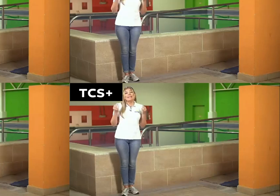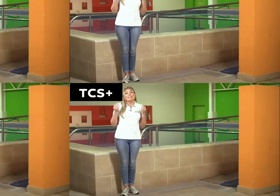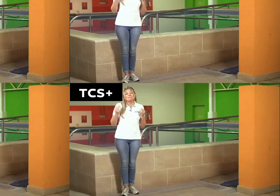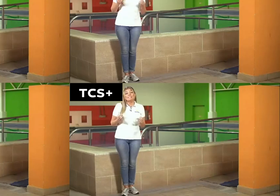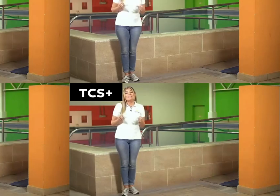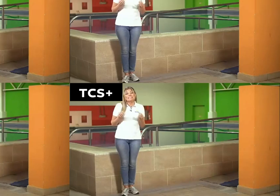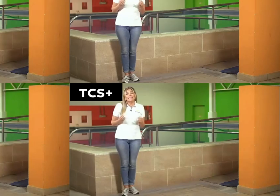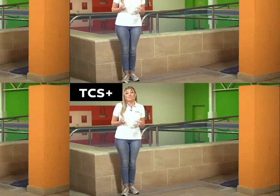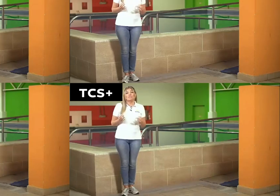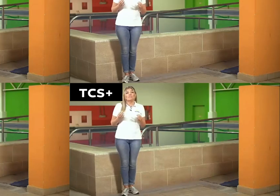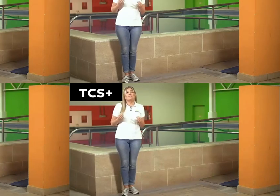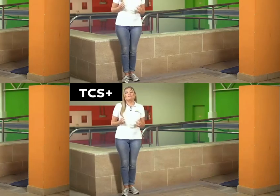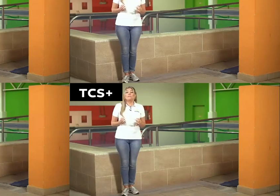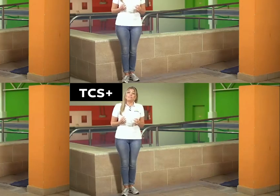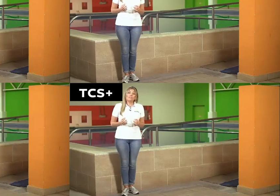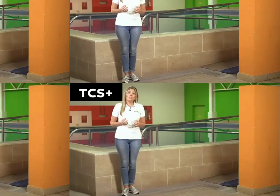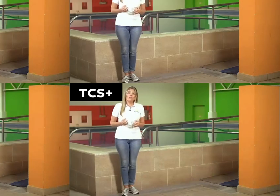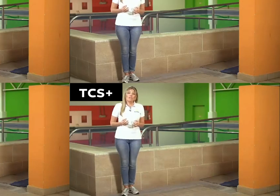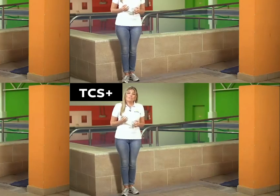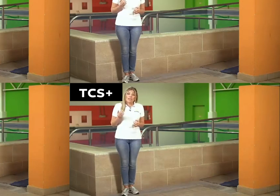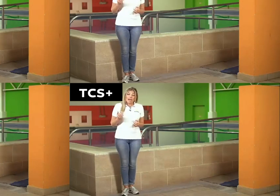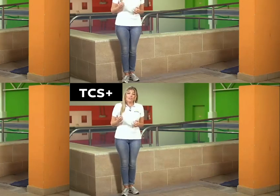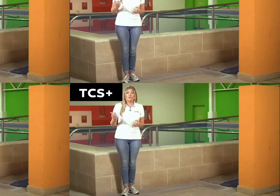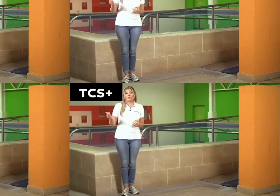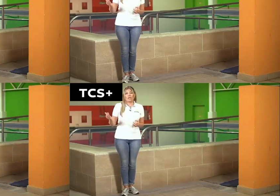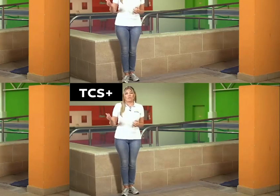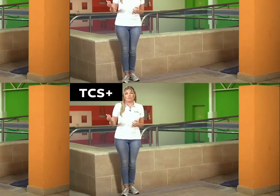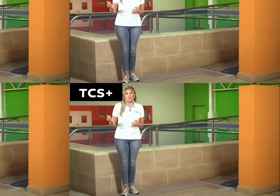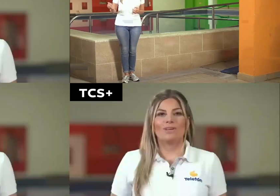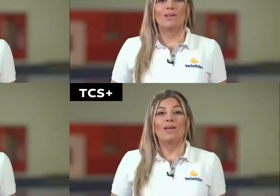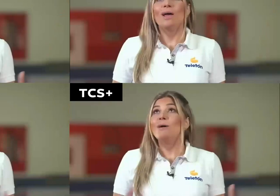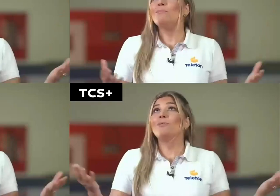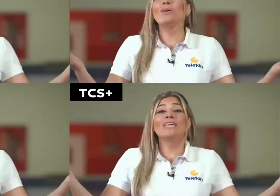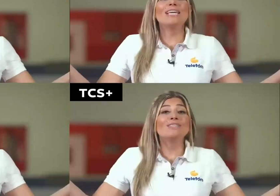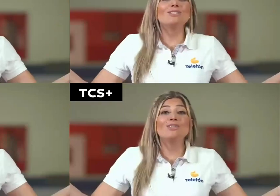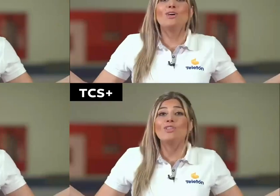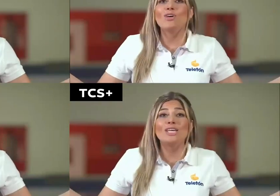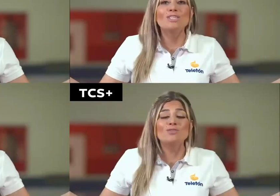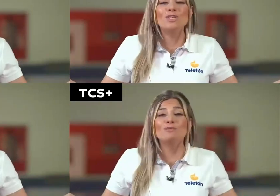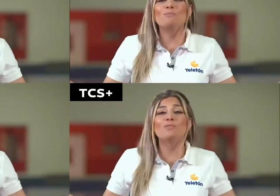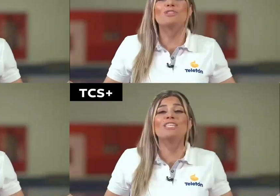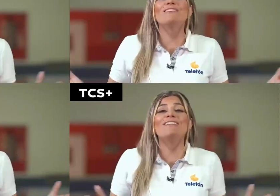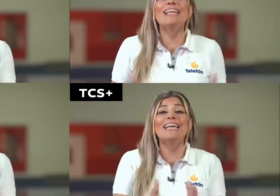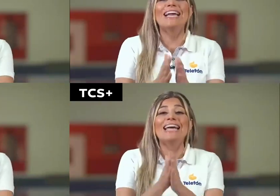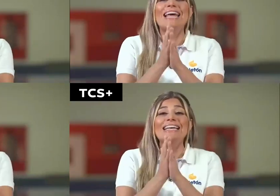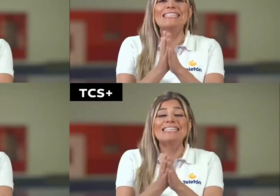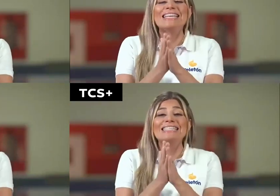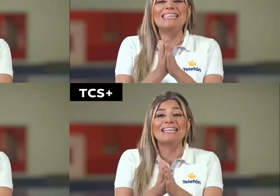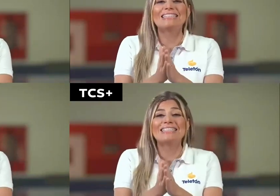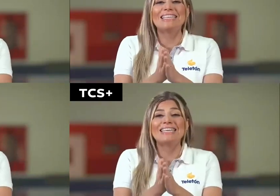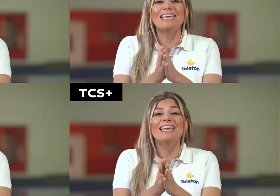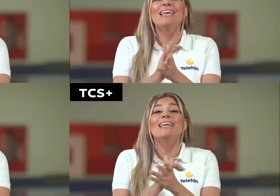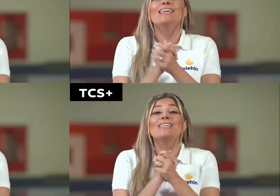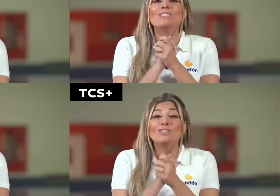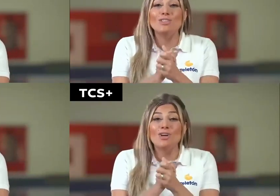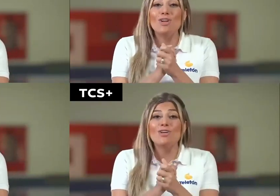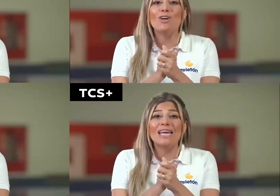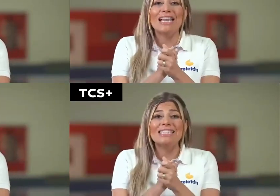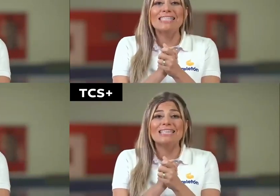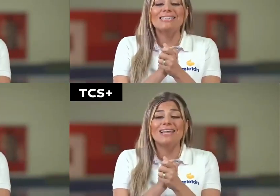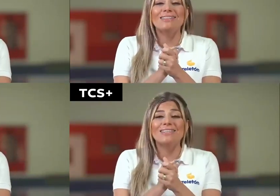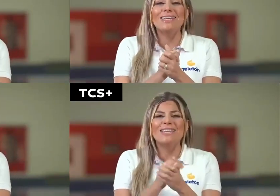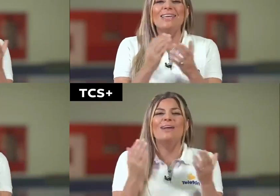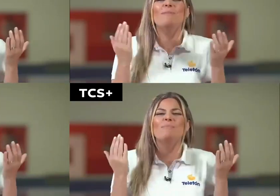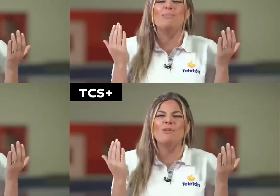información y brindar las más de 160,000 atenciones año con año. Porque todo esto es posible gracias a ti, y